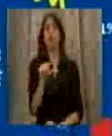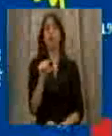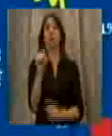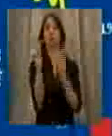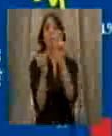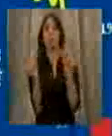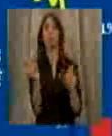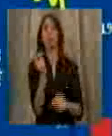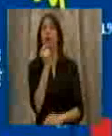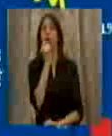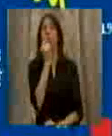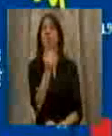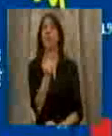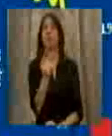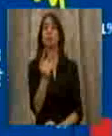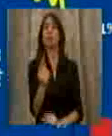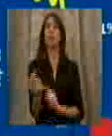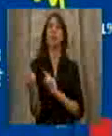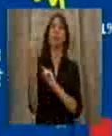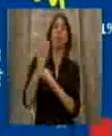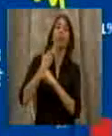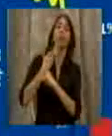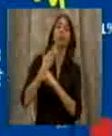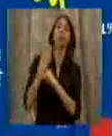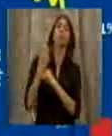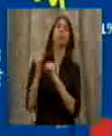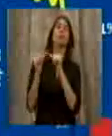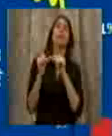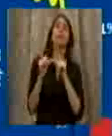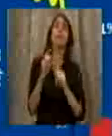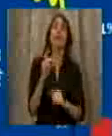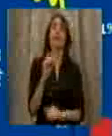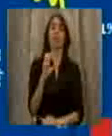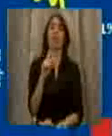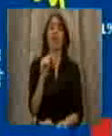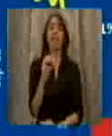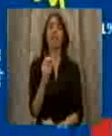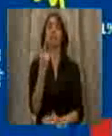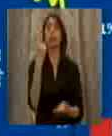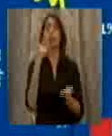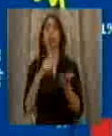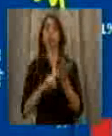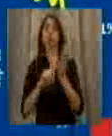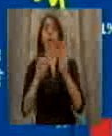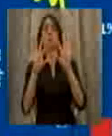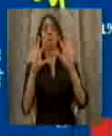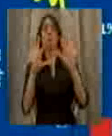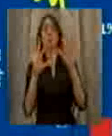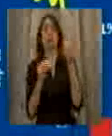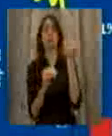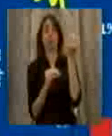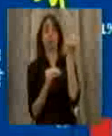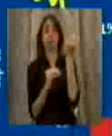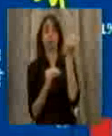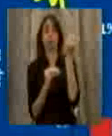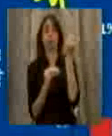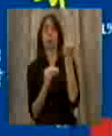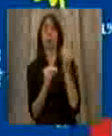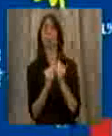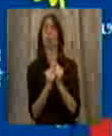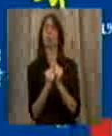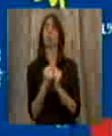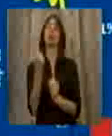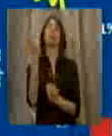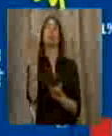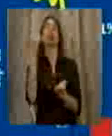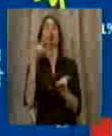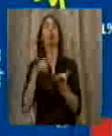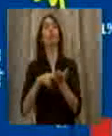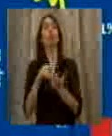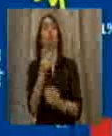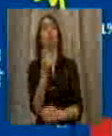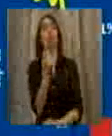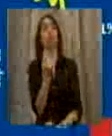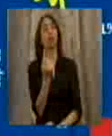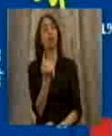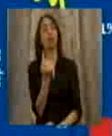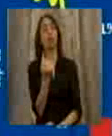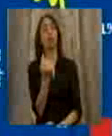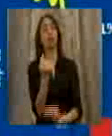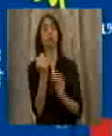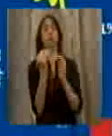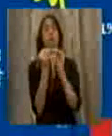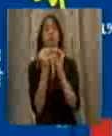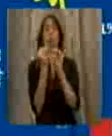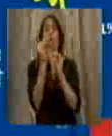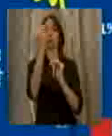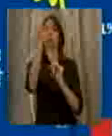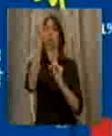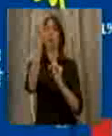Hemos tenido, ¿no es cierto?, un primer año 2010 muy favorable. un año 2011 que